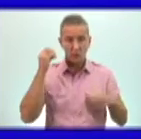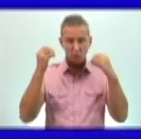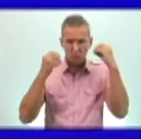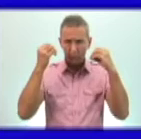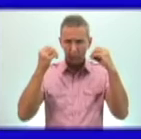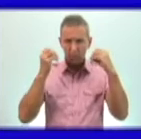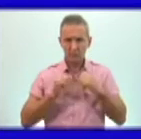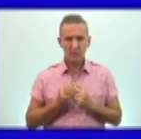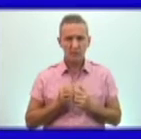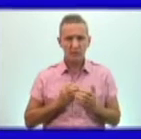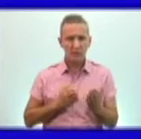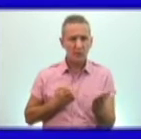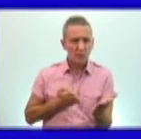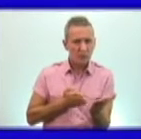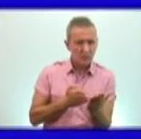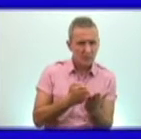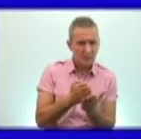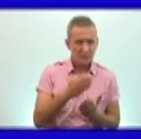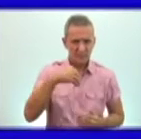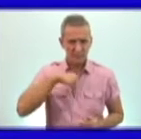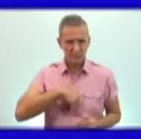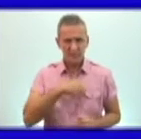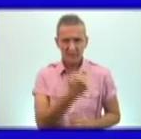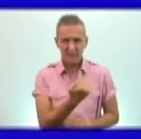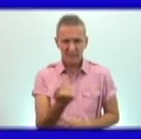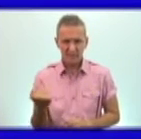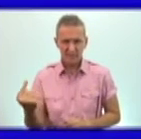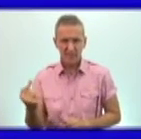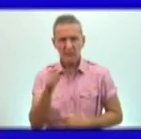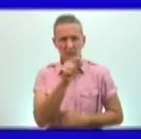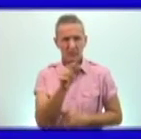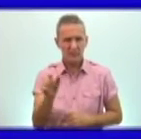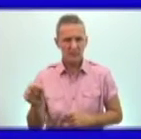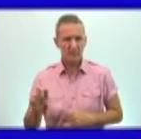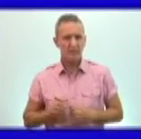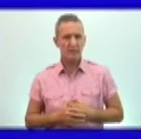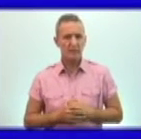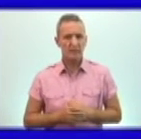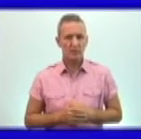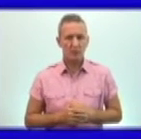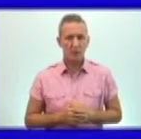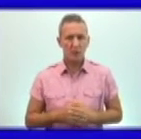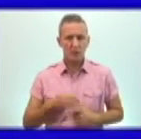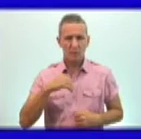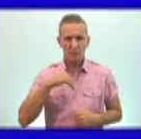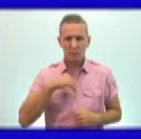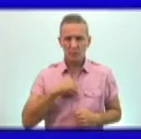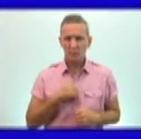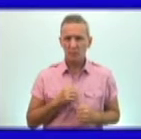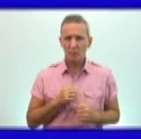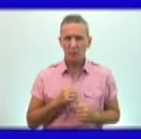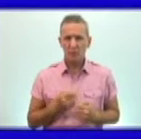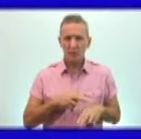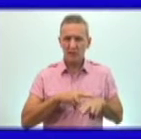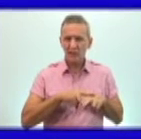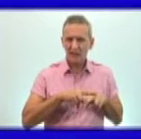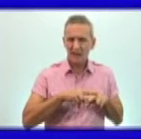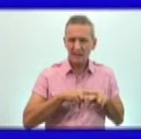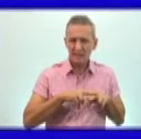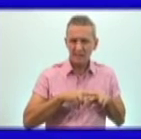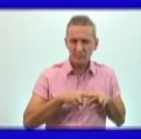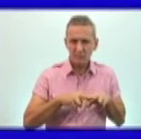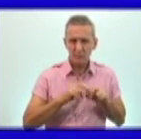pase por el sentimiento de cada uno de sus sujetos, por el sentido histórico de nuestra historia, para tener